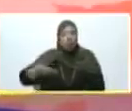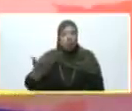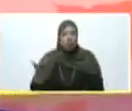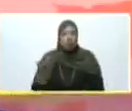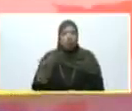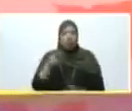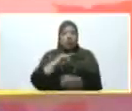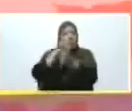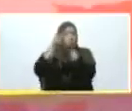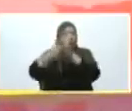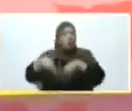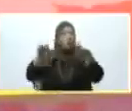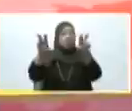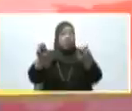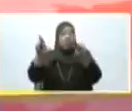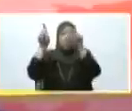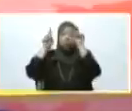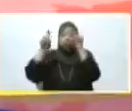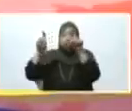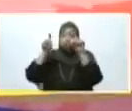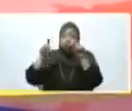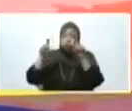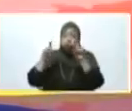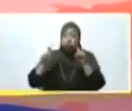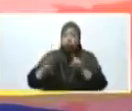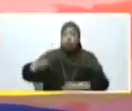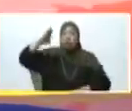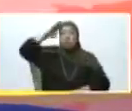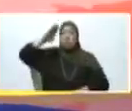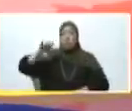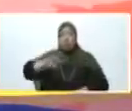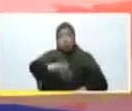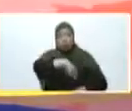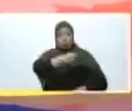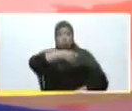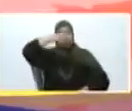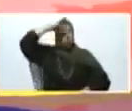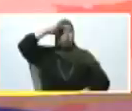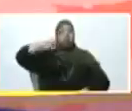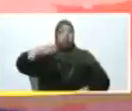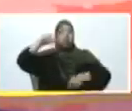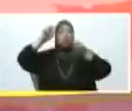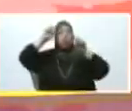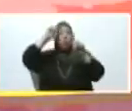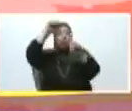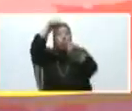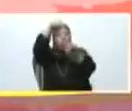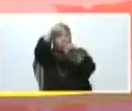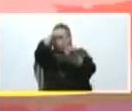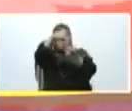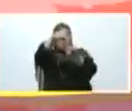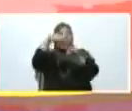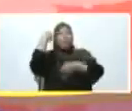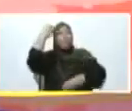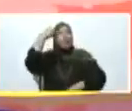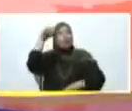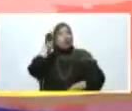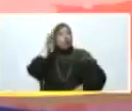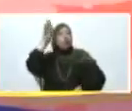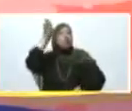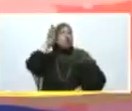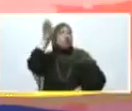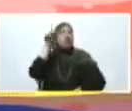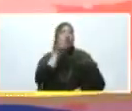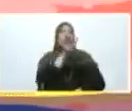Debemos formar a nuestros cadetes en la Academia Militar con la vista puesta al centenario, porque cuando la